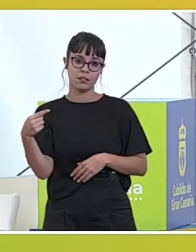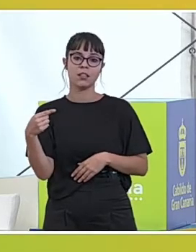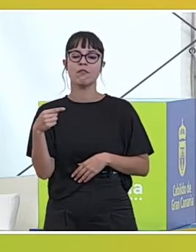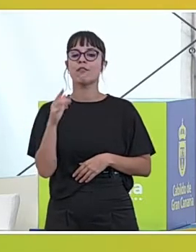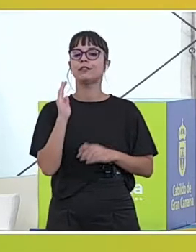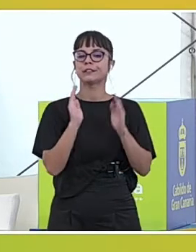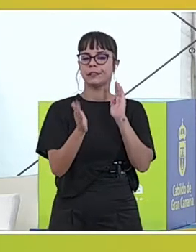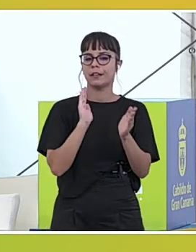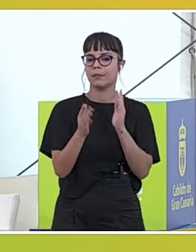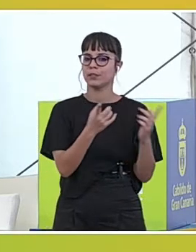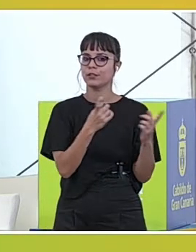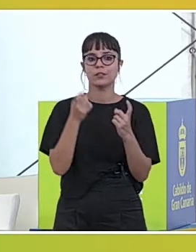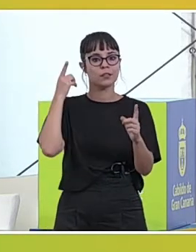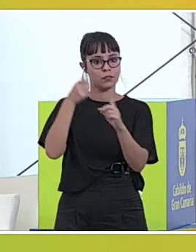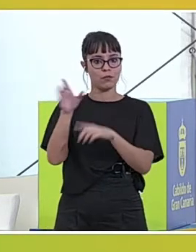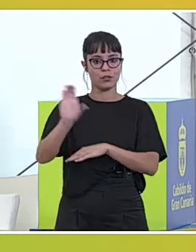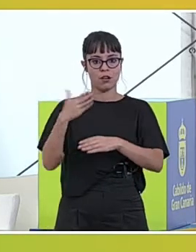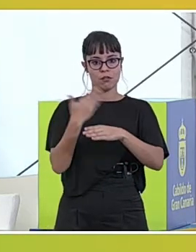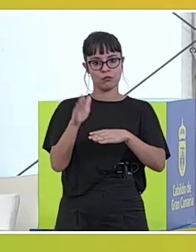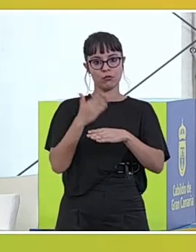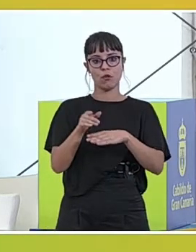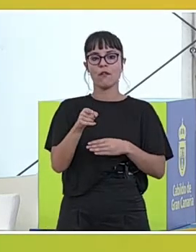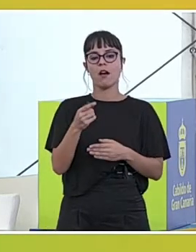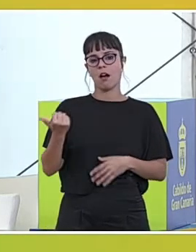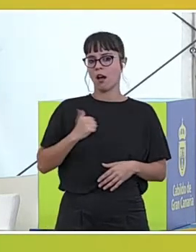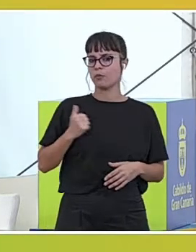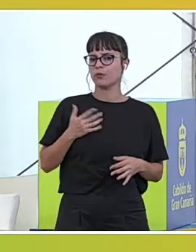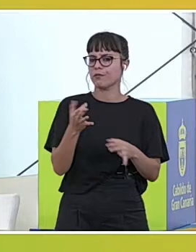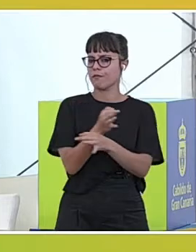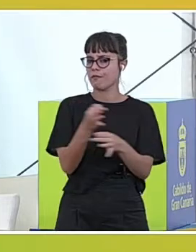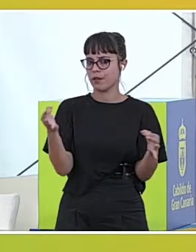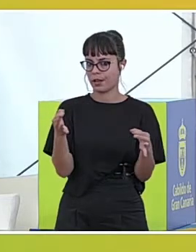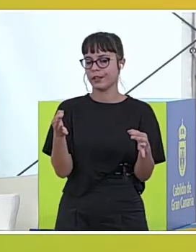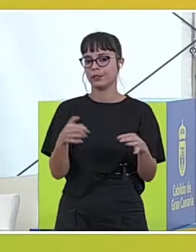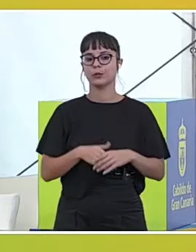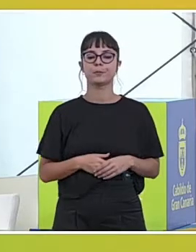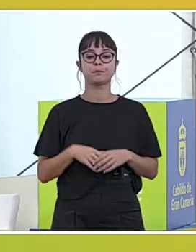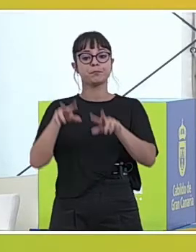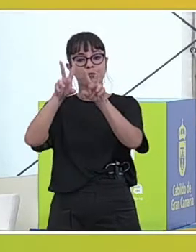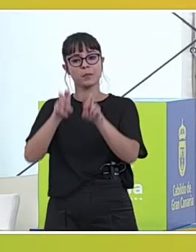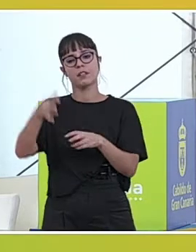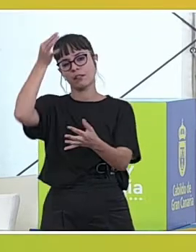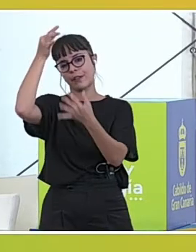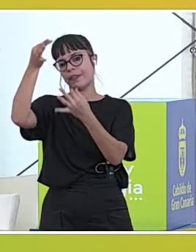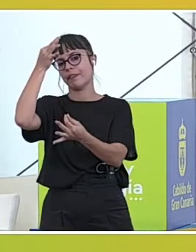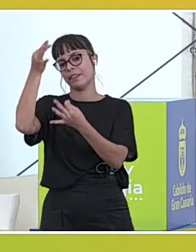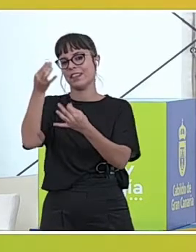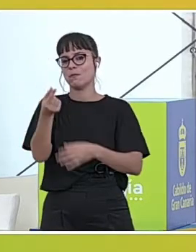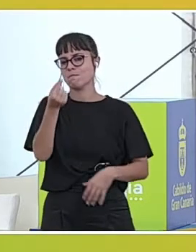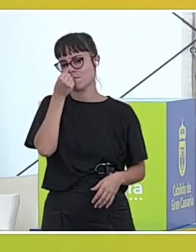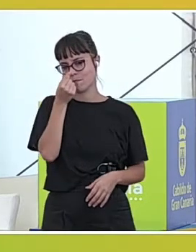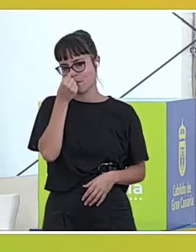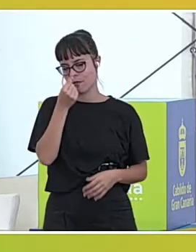la tecnología de valorización de salmuera sea eficiente. Los datos de investigación limitados, esto es algo muy